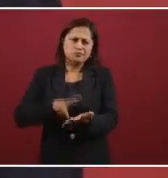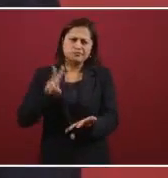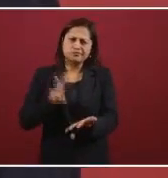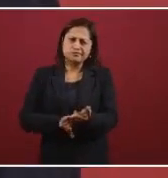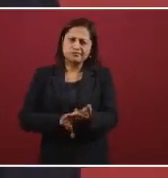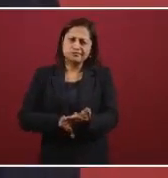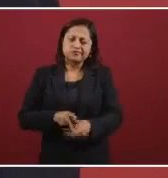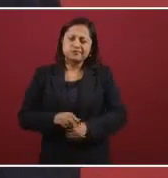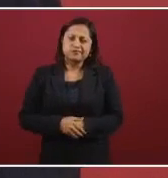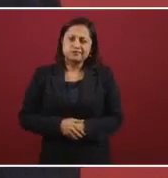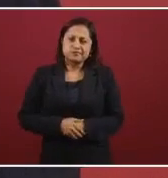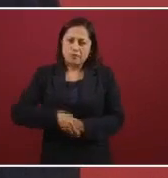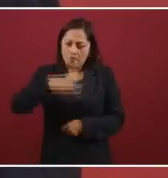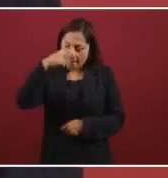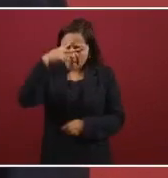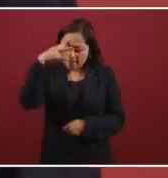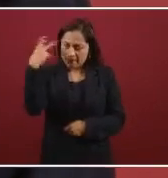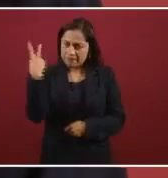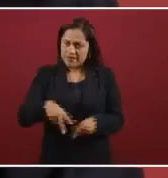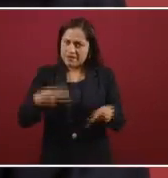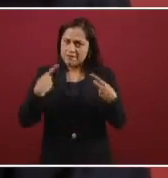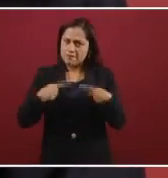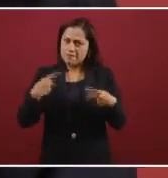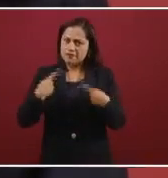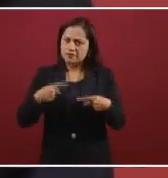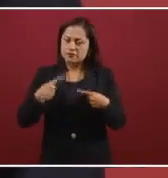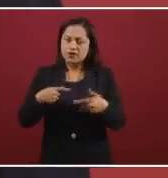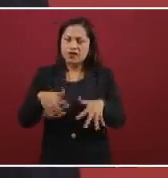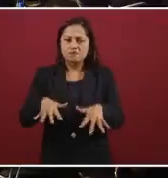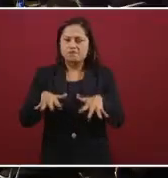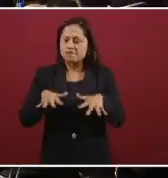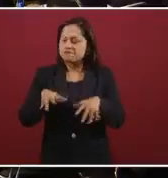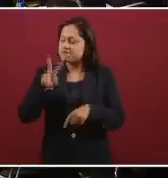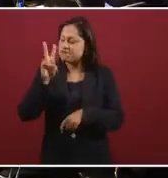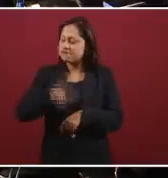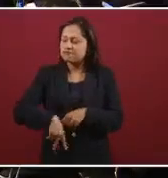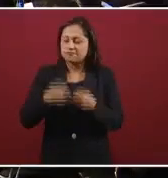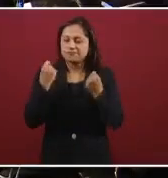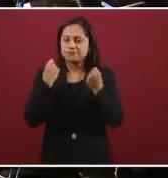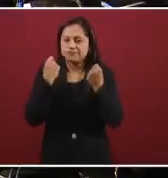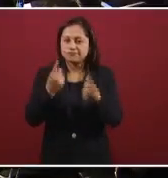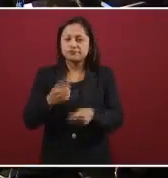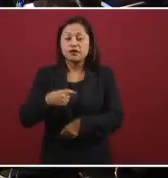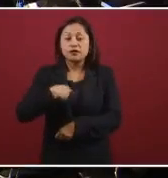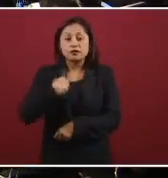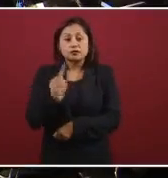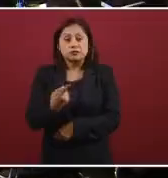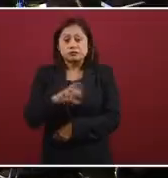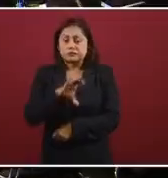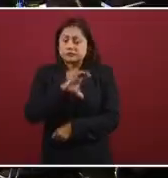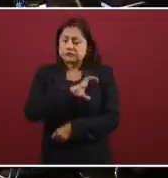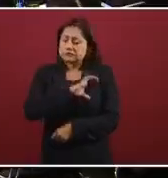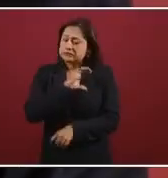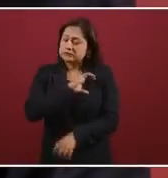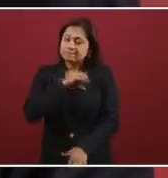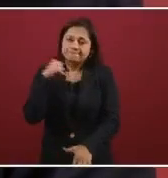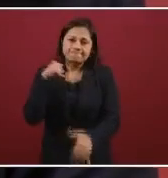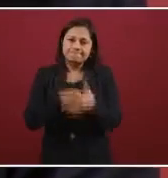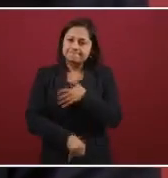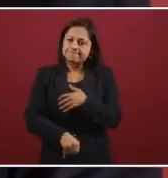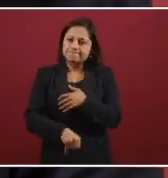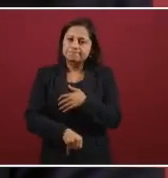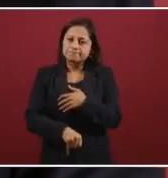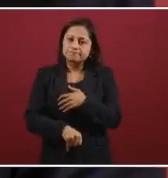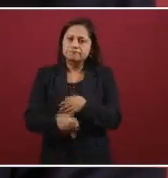es extraordinario. Le profeso un profundo cariño, un profundo amor a nuestro